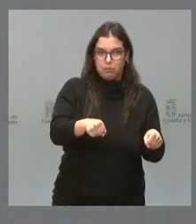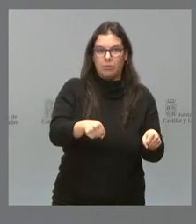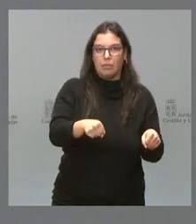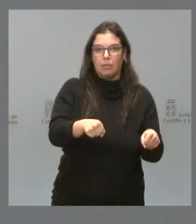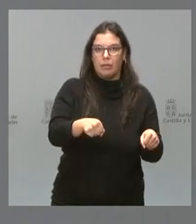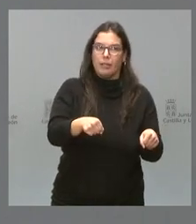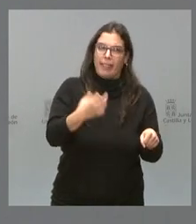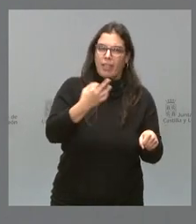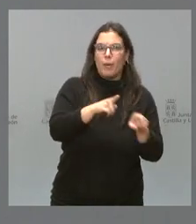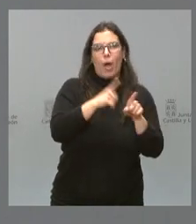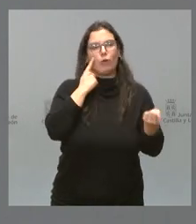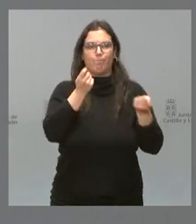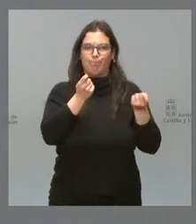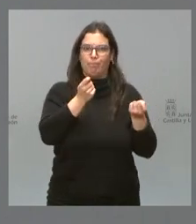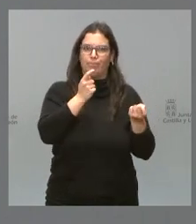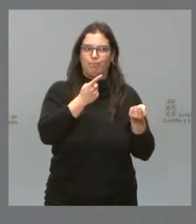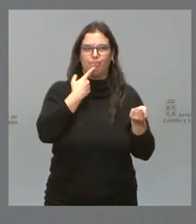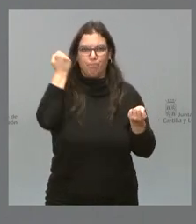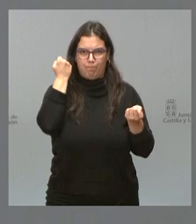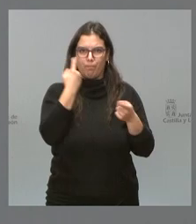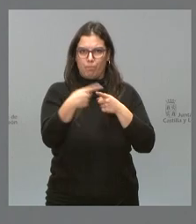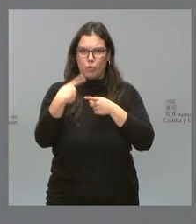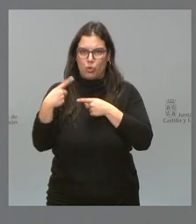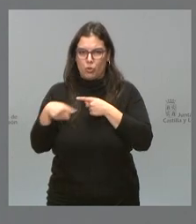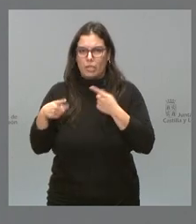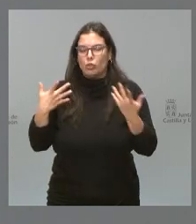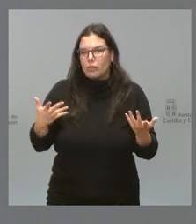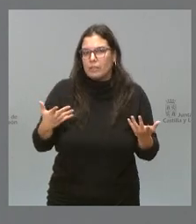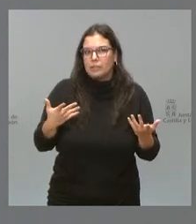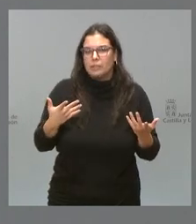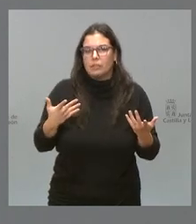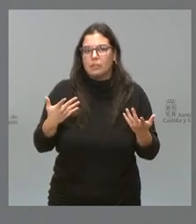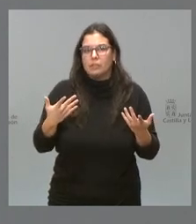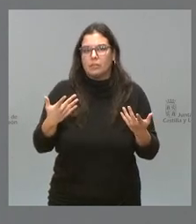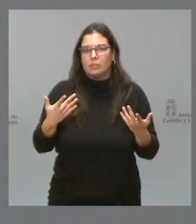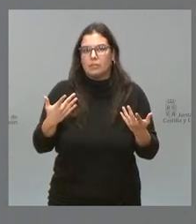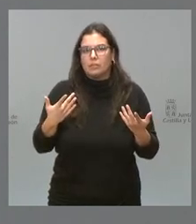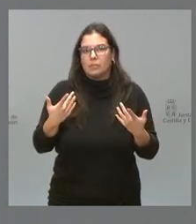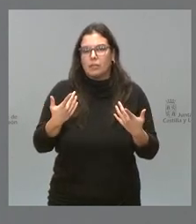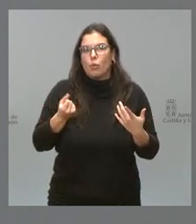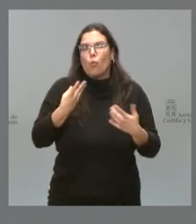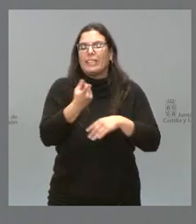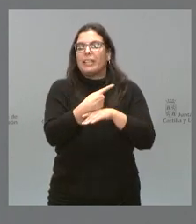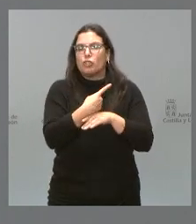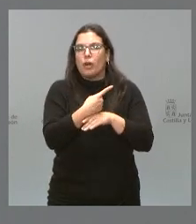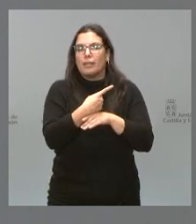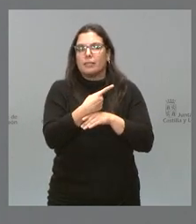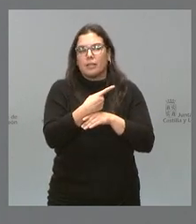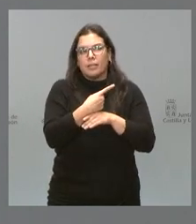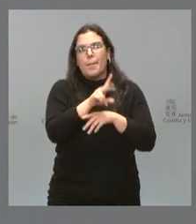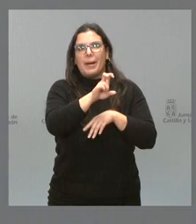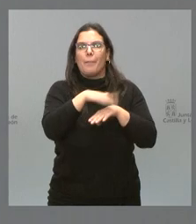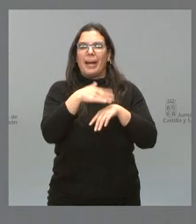Entonces yo no sé si usted como portavoz de la cinta puede decir cuando podemos a partir de Cuántas horas en una persona que